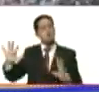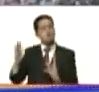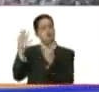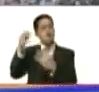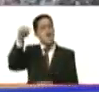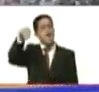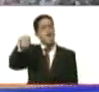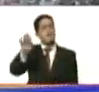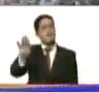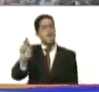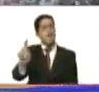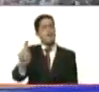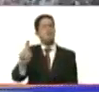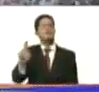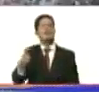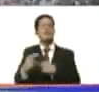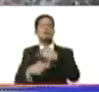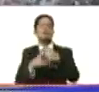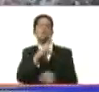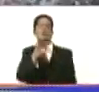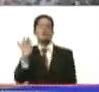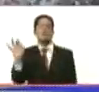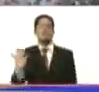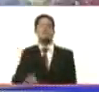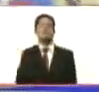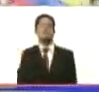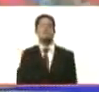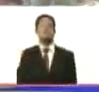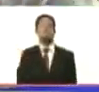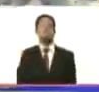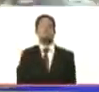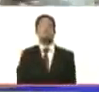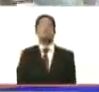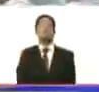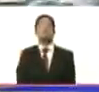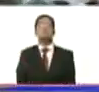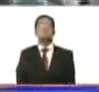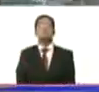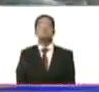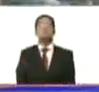movimiento bolivariano Revolucionario 200.